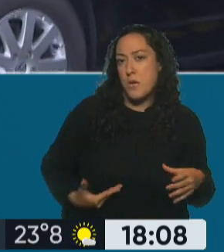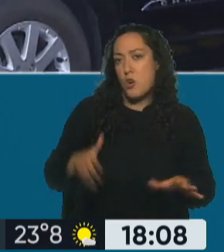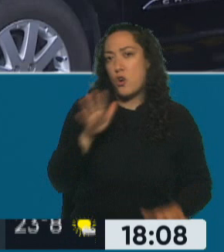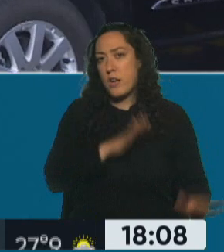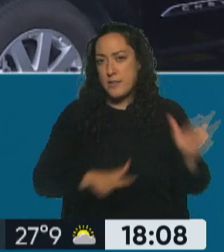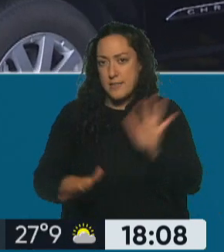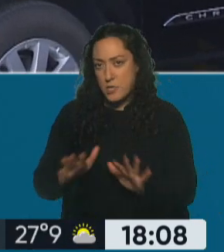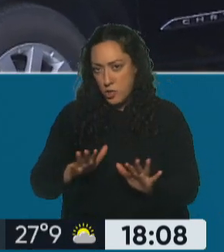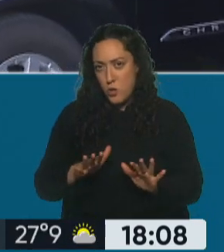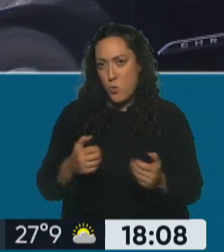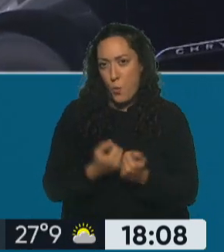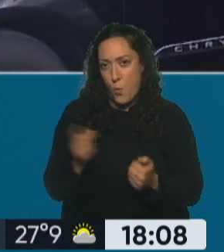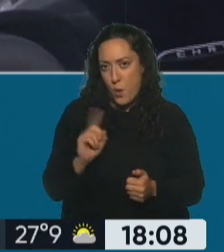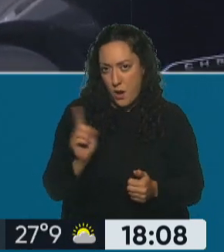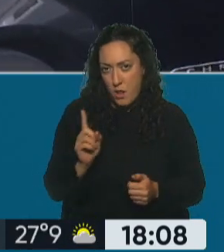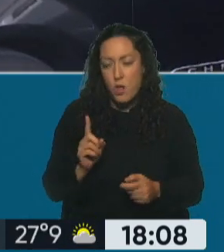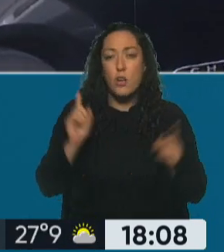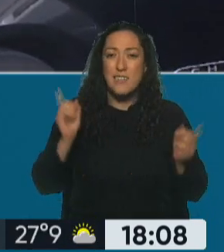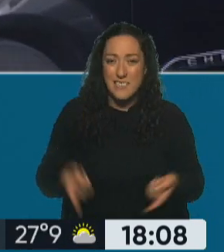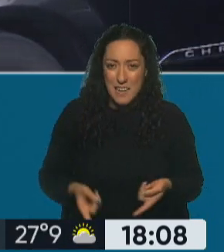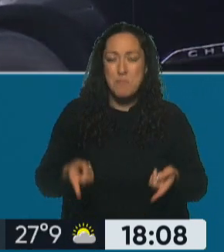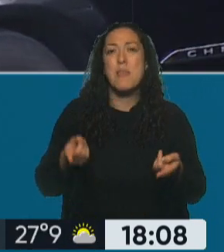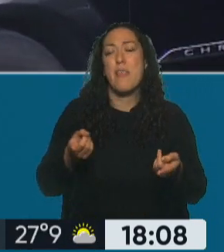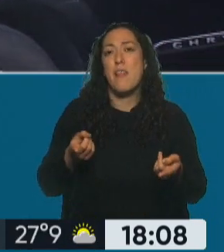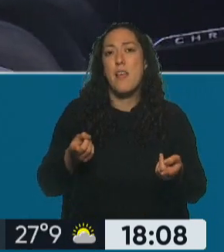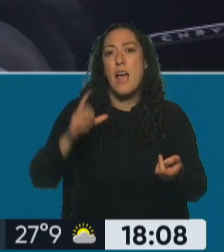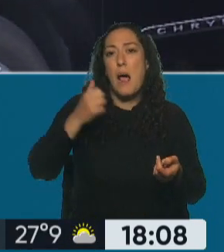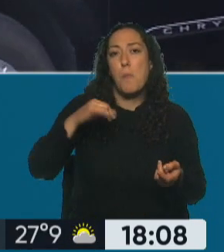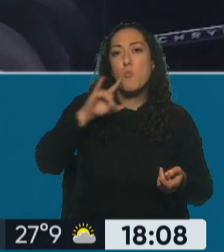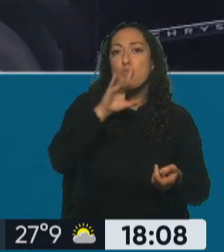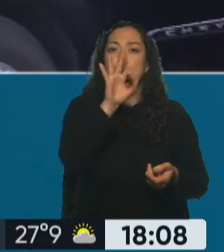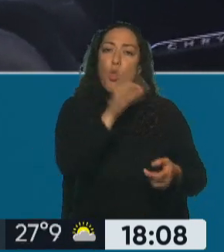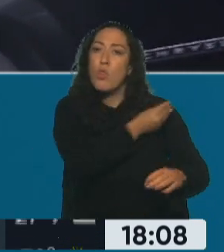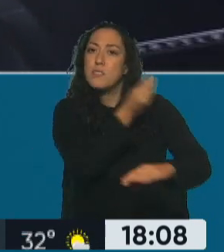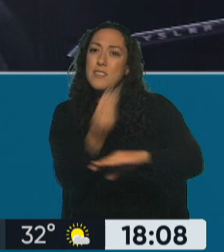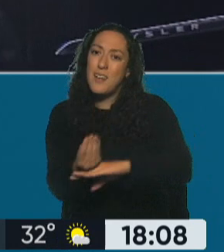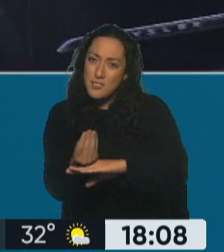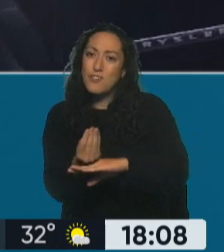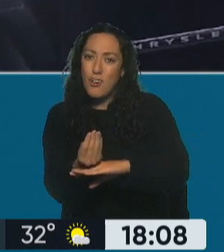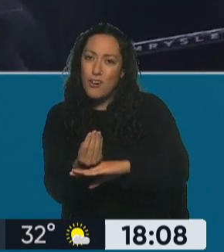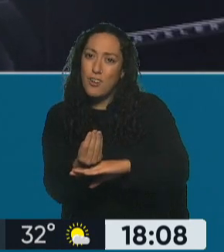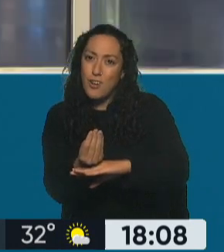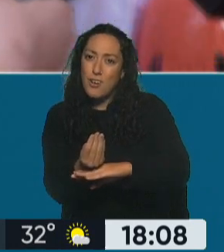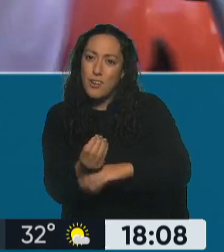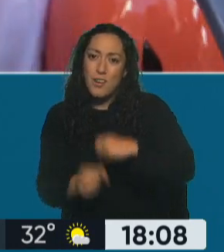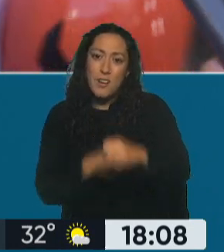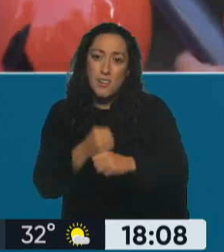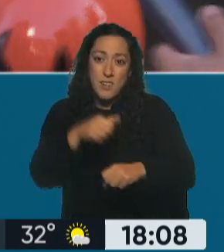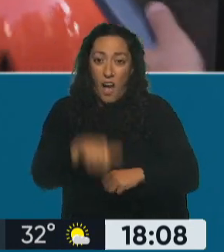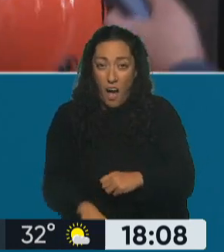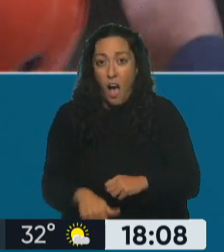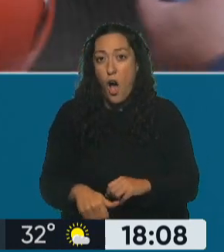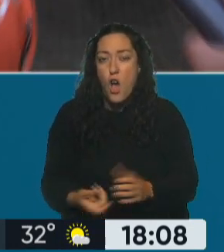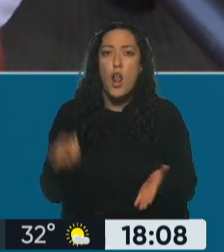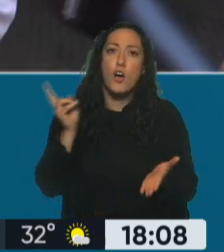también el tema de la designación de Luis Caputo, que en definitiva a estas horas otra vez se vuelve